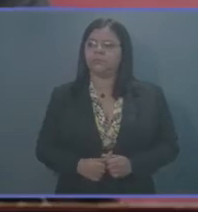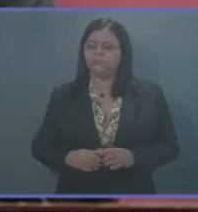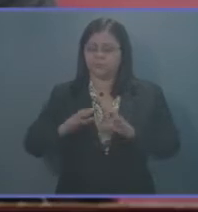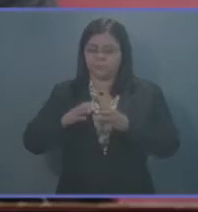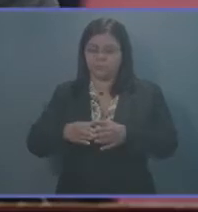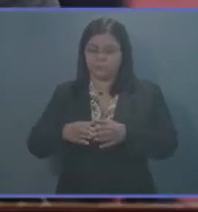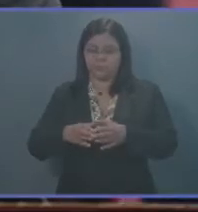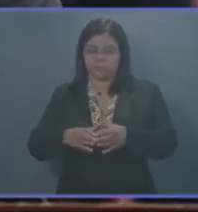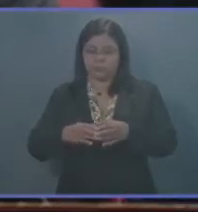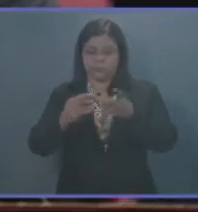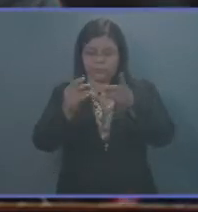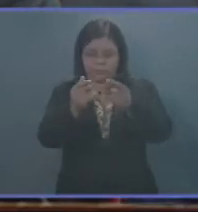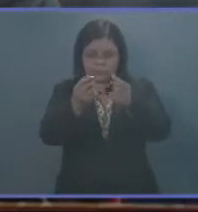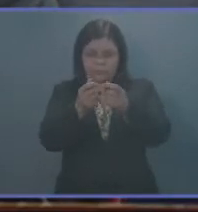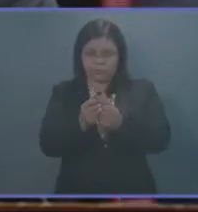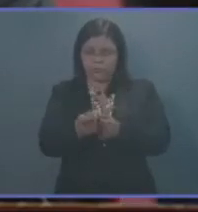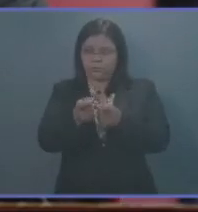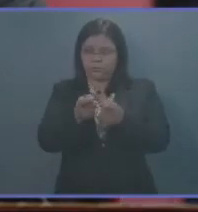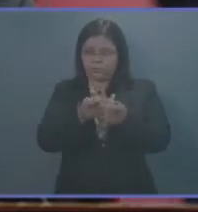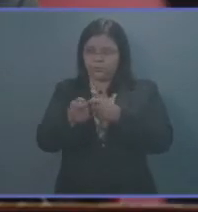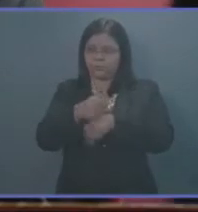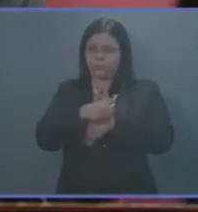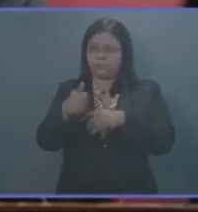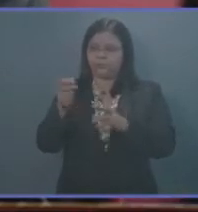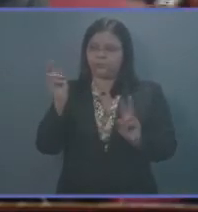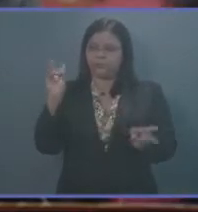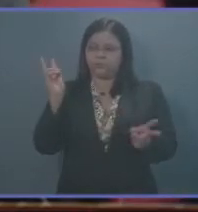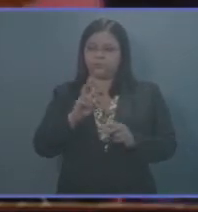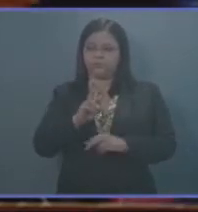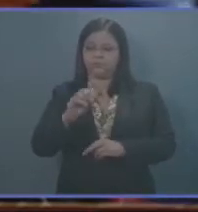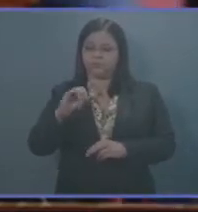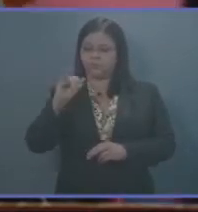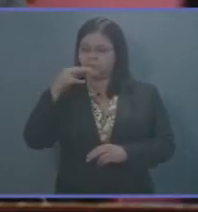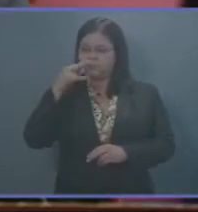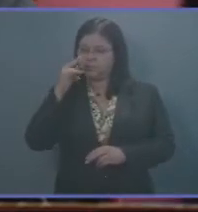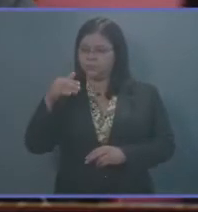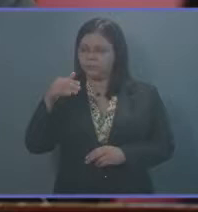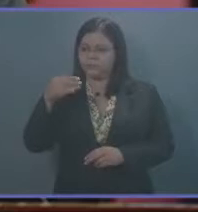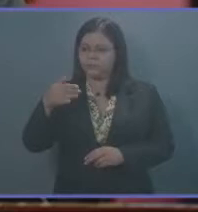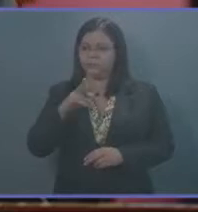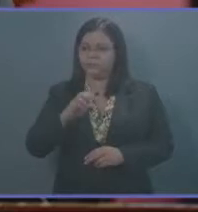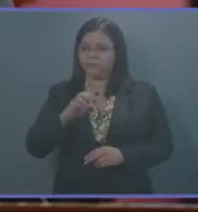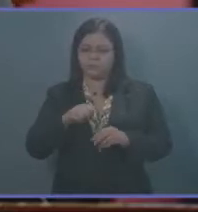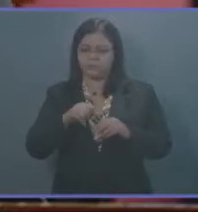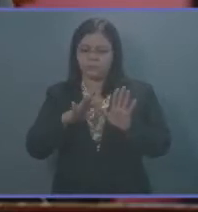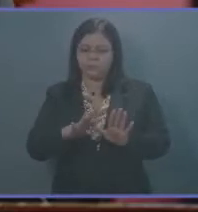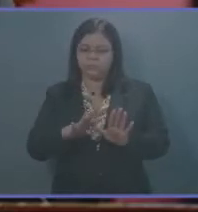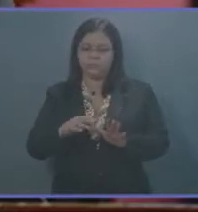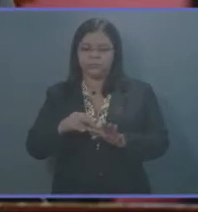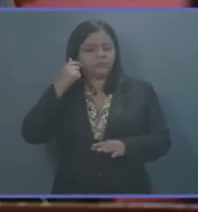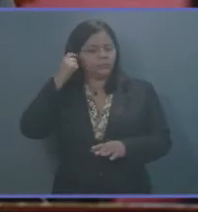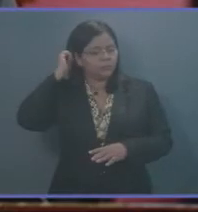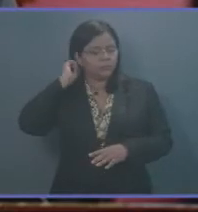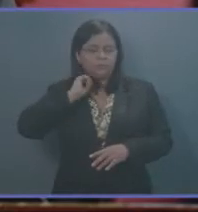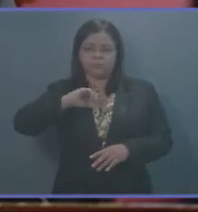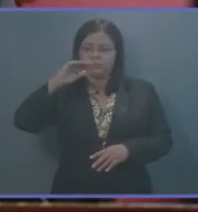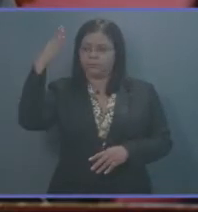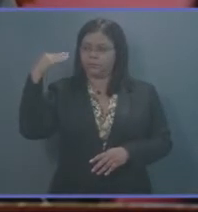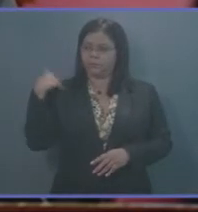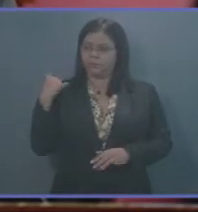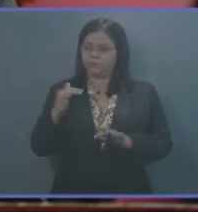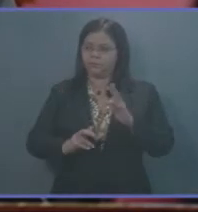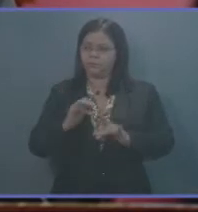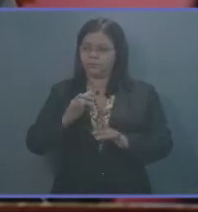Comisión de Hacienda y Especial del Presupuesto, Palacio Legislativo, San Salvador, 20 de junio de 2019. Señores secretarios de la Asamblea